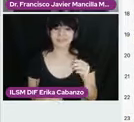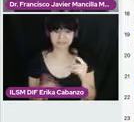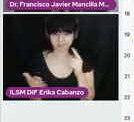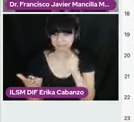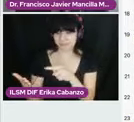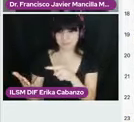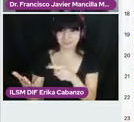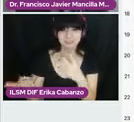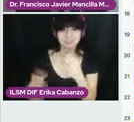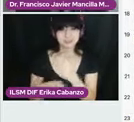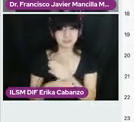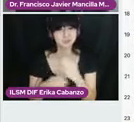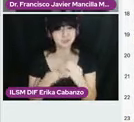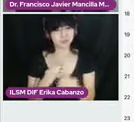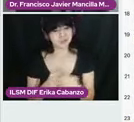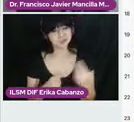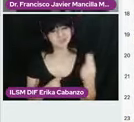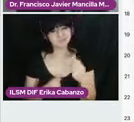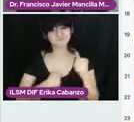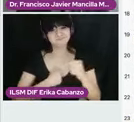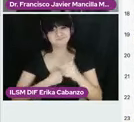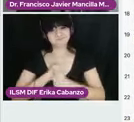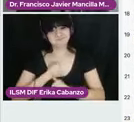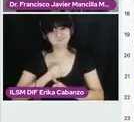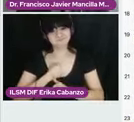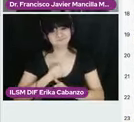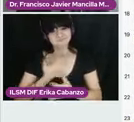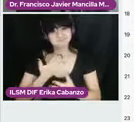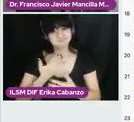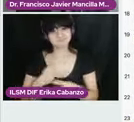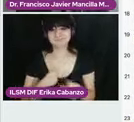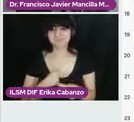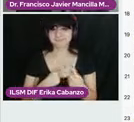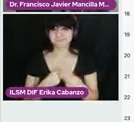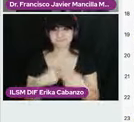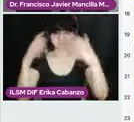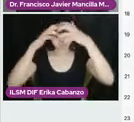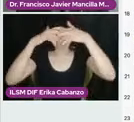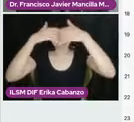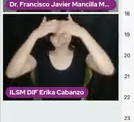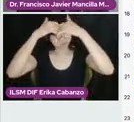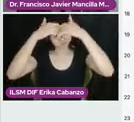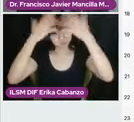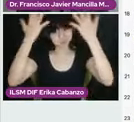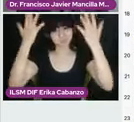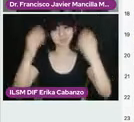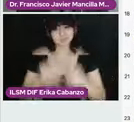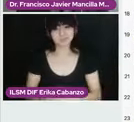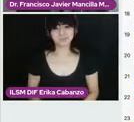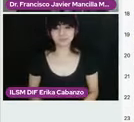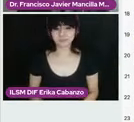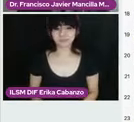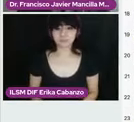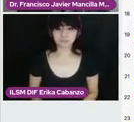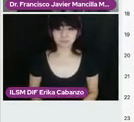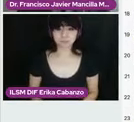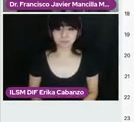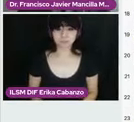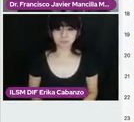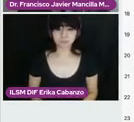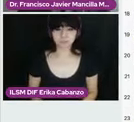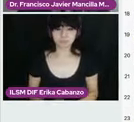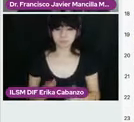por medios quirúrgicos, ¿no? Con la secuela neurológica, con la consecuente secuela neurológica. Por ejemplo,